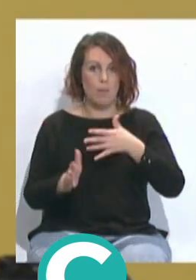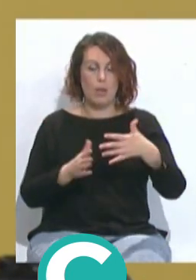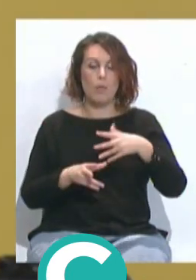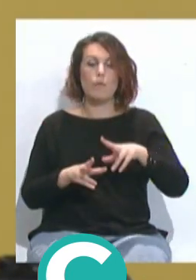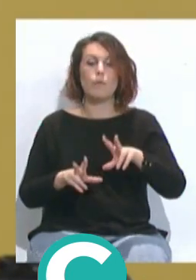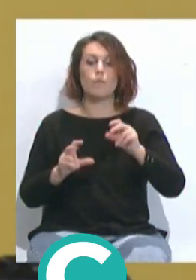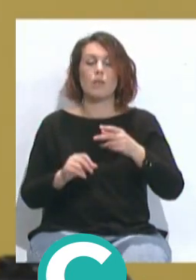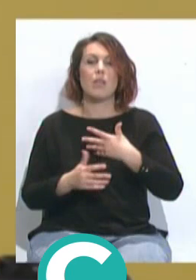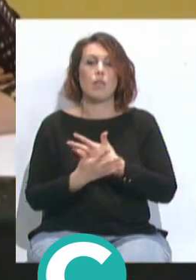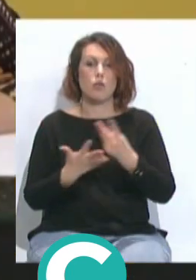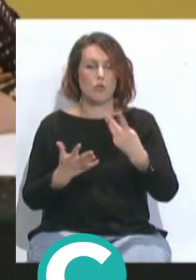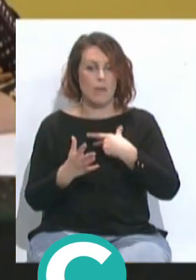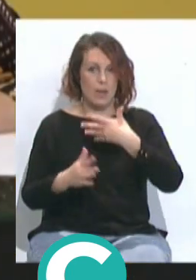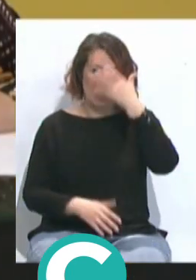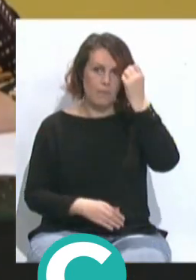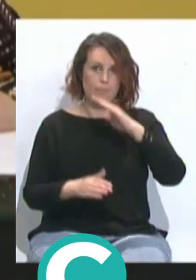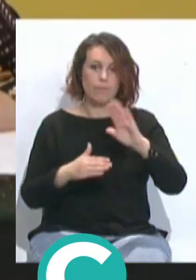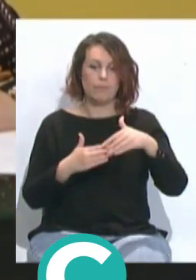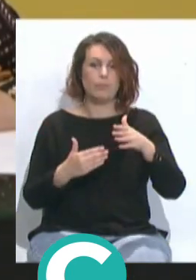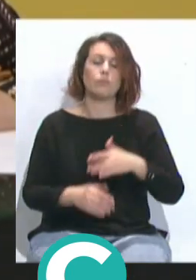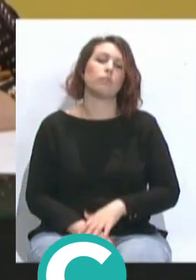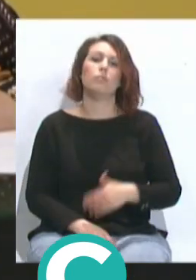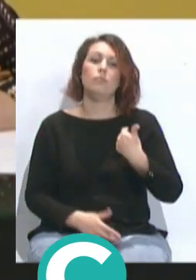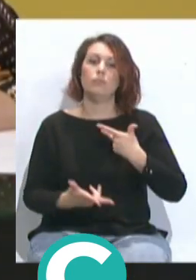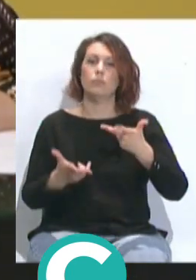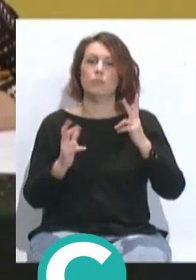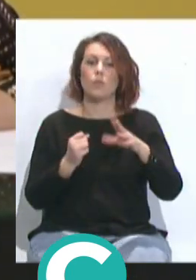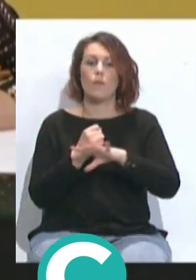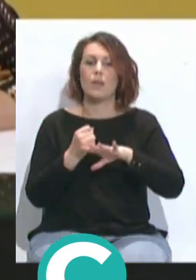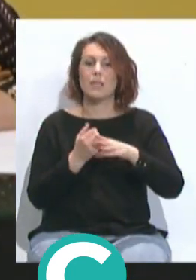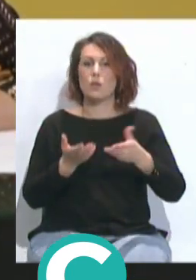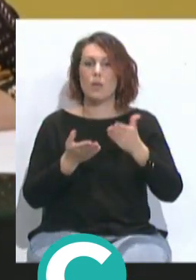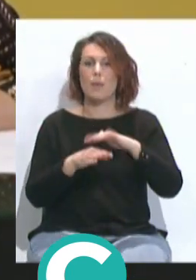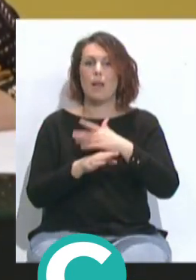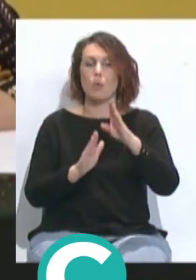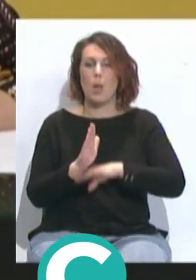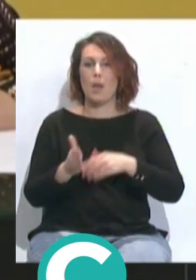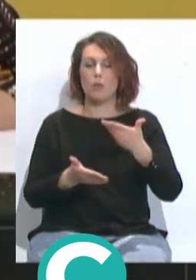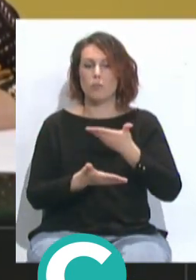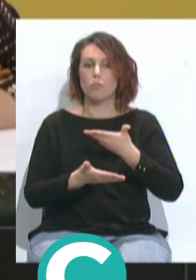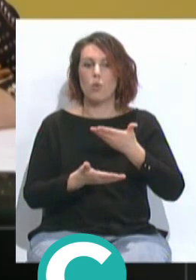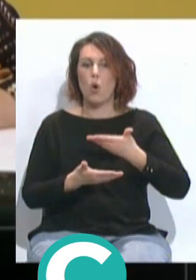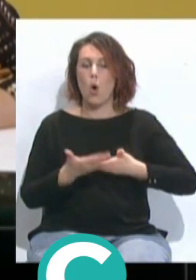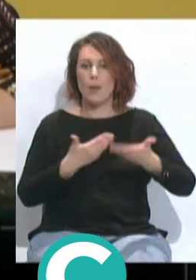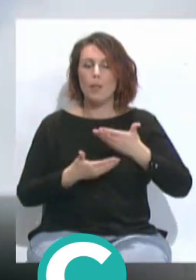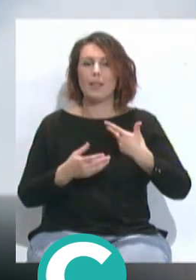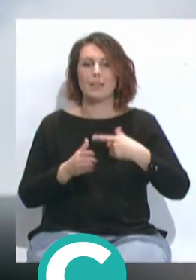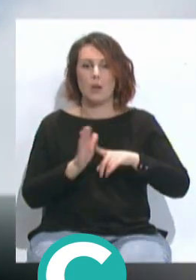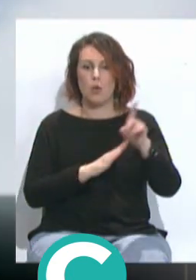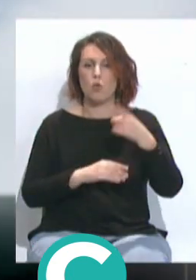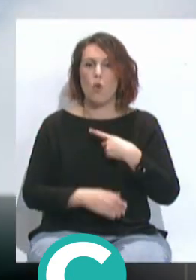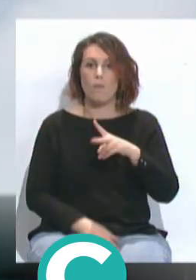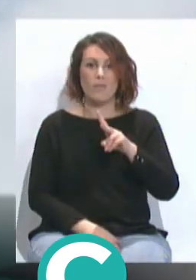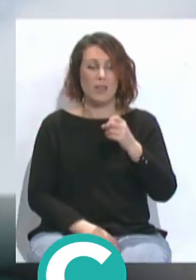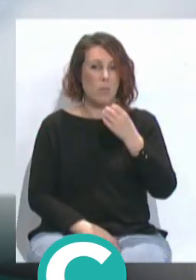finalizará el 18 de abril por último se ha dado luz verde a las bases de ayuda del programa de cooperación al desarrollo que se incrementa